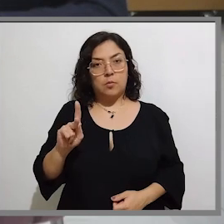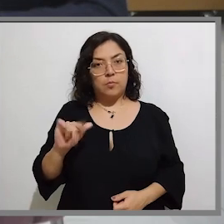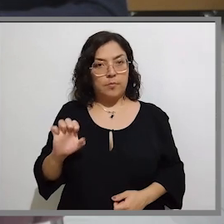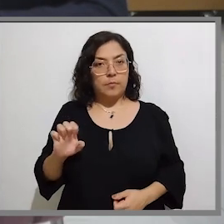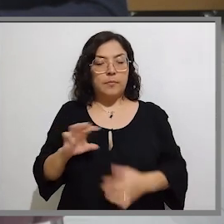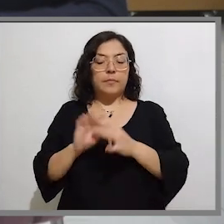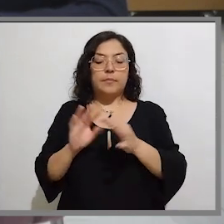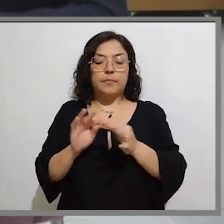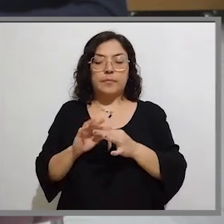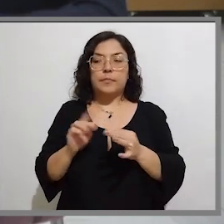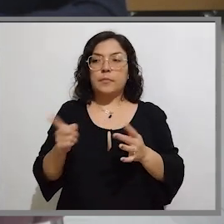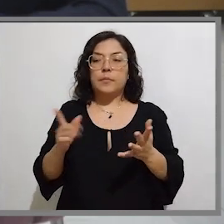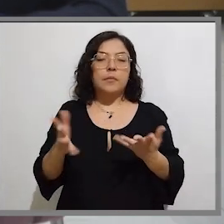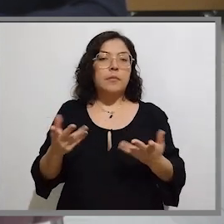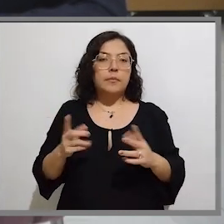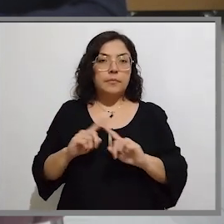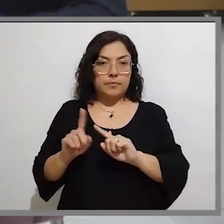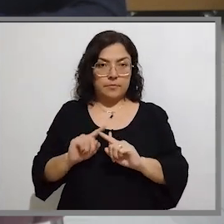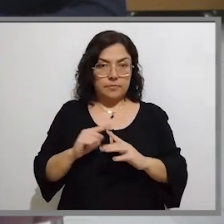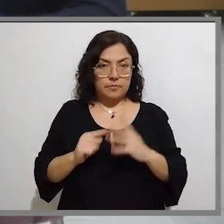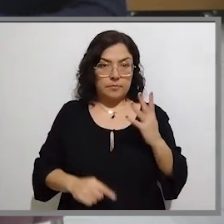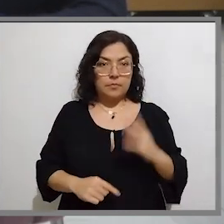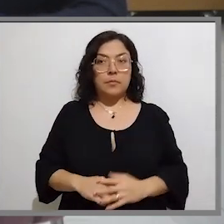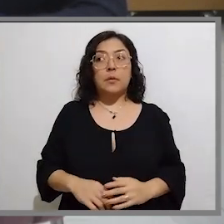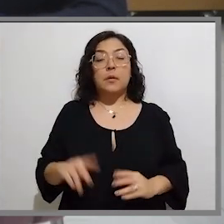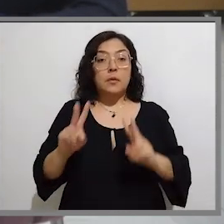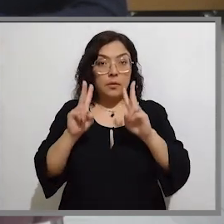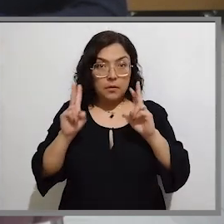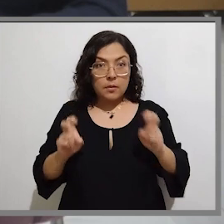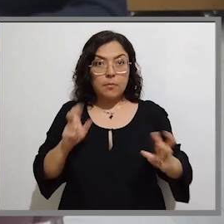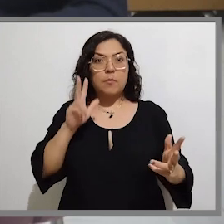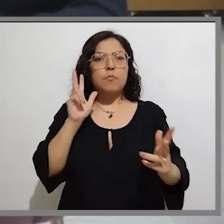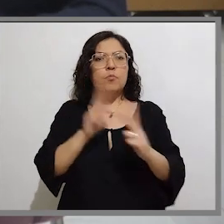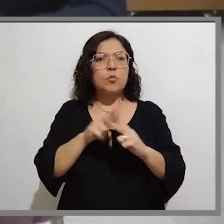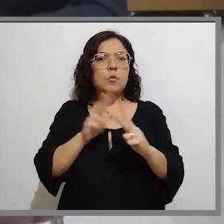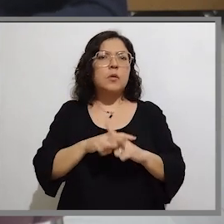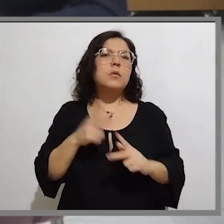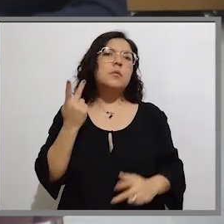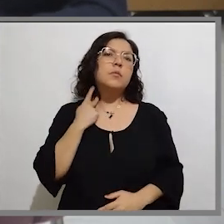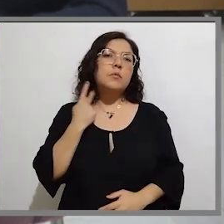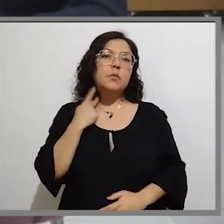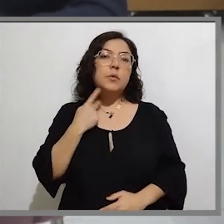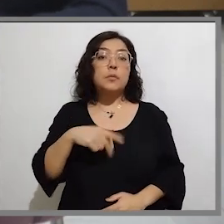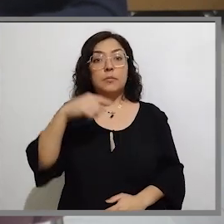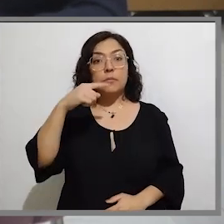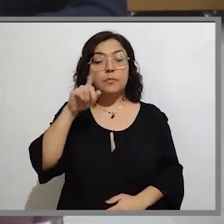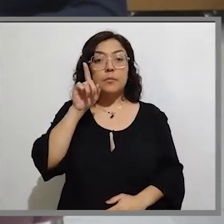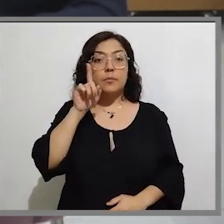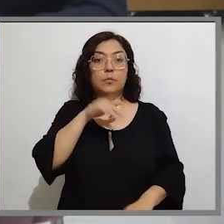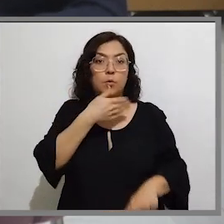electorales partidarios. Y en un último capítulo relativo a la violencia política en contra de las mujeres en razón de